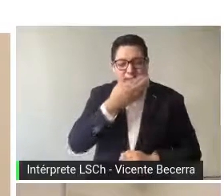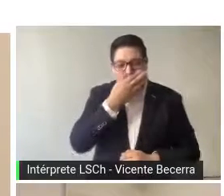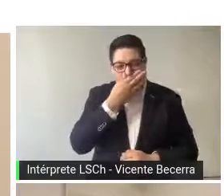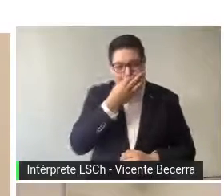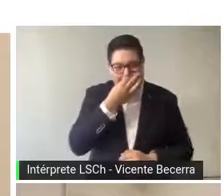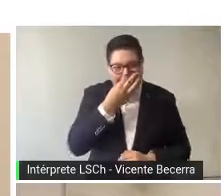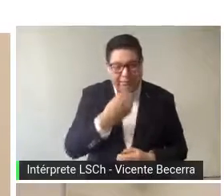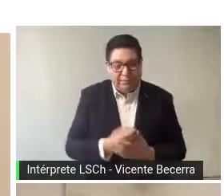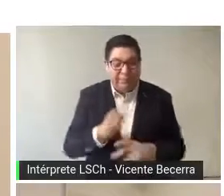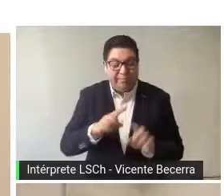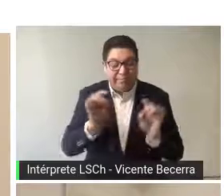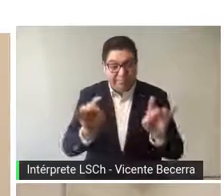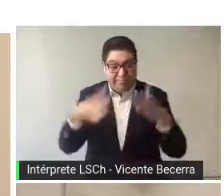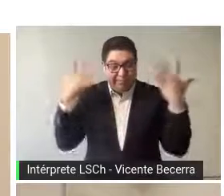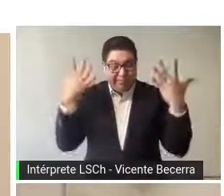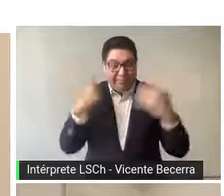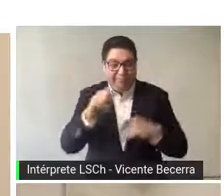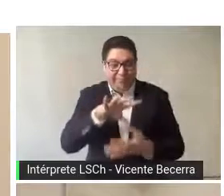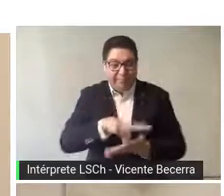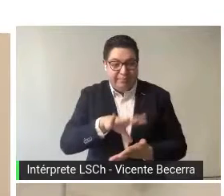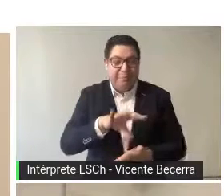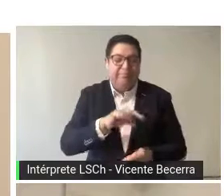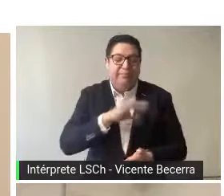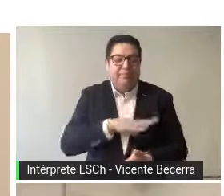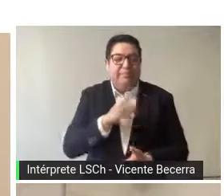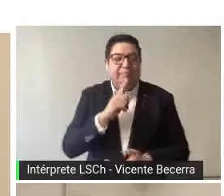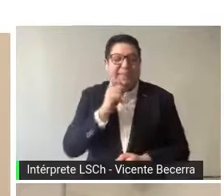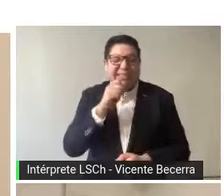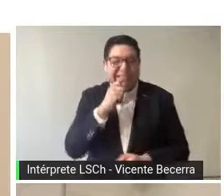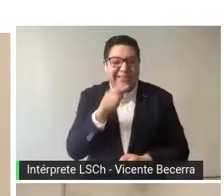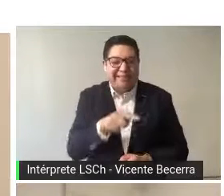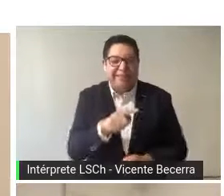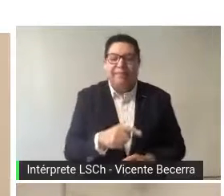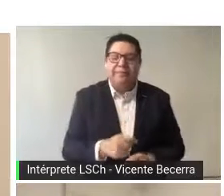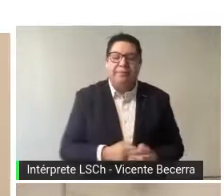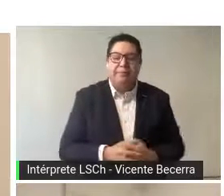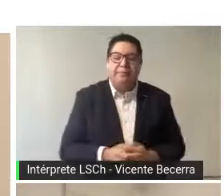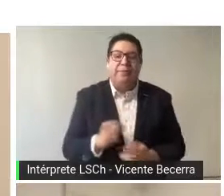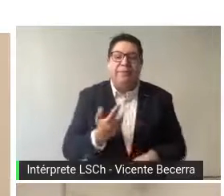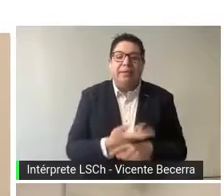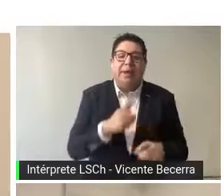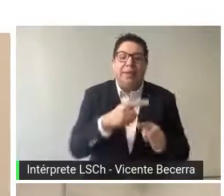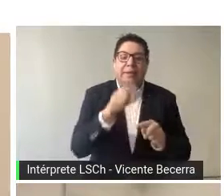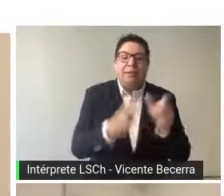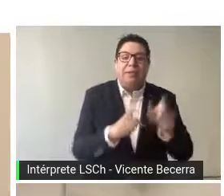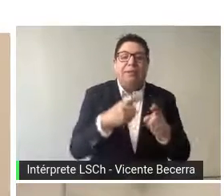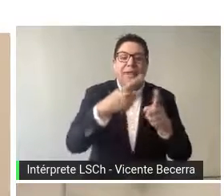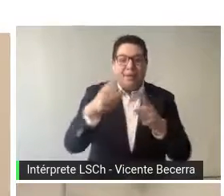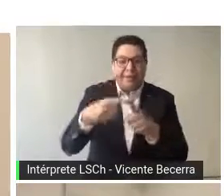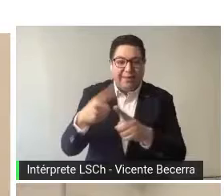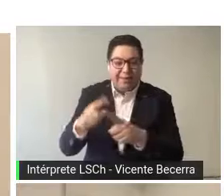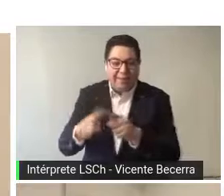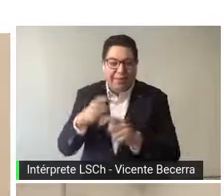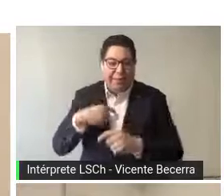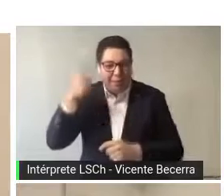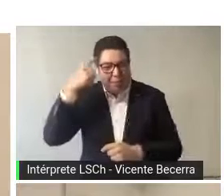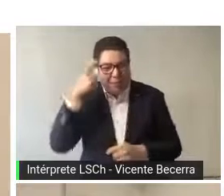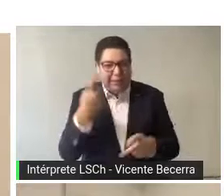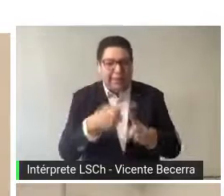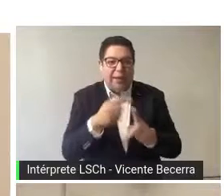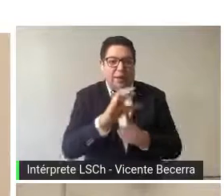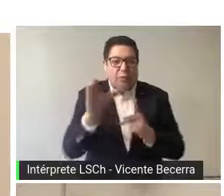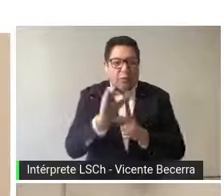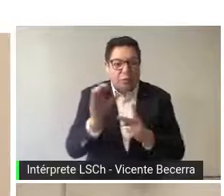que me deslumbró en Chile, es la diversidad del punto de vista de pensamiento